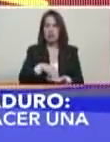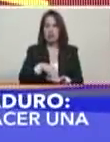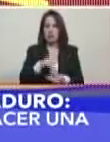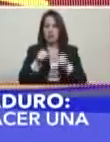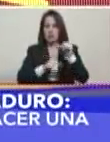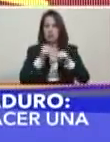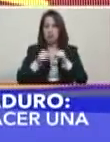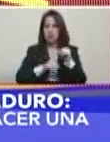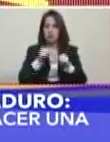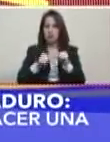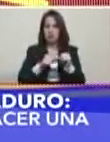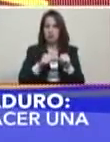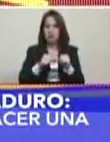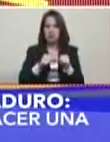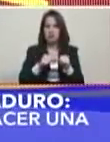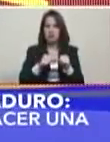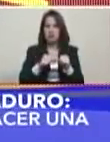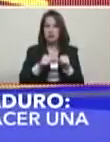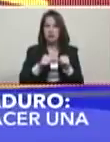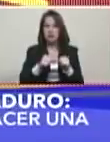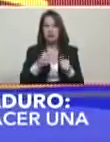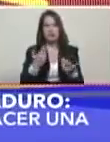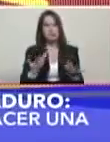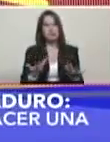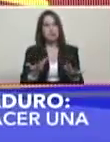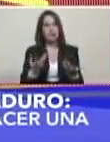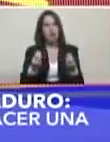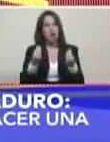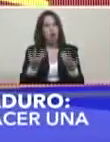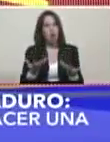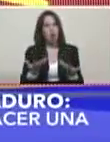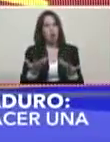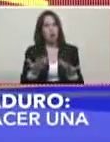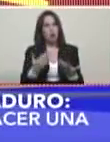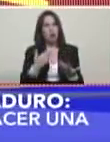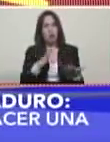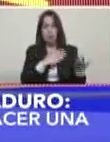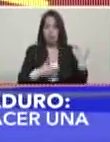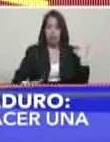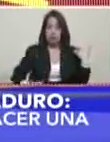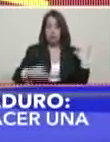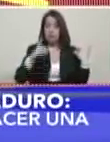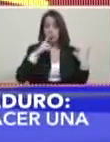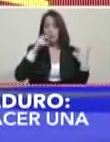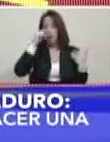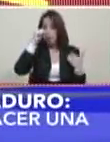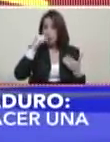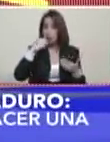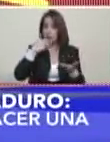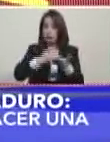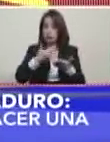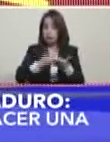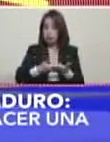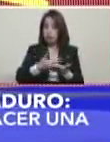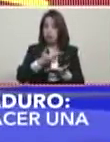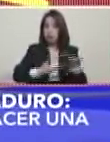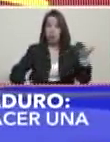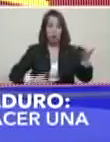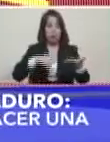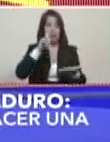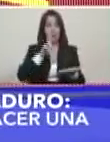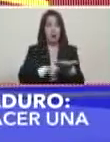solicitan, se somete a consideración del ciudadano presidente de la República de Venezuela, Nicolás Maduro Moros, la aprobación